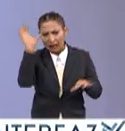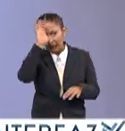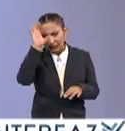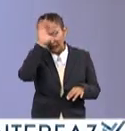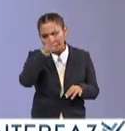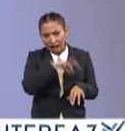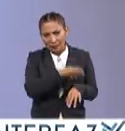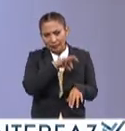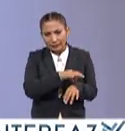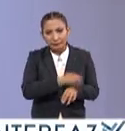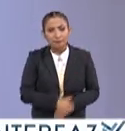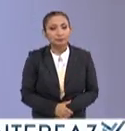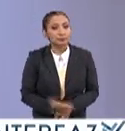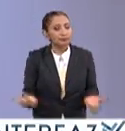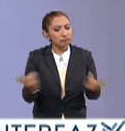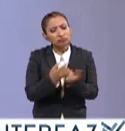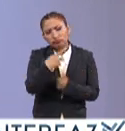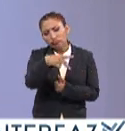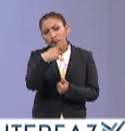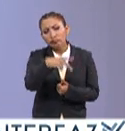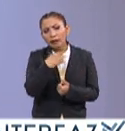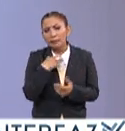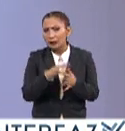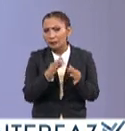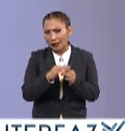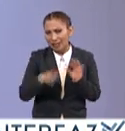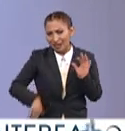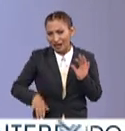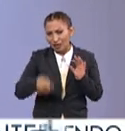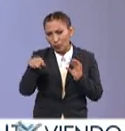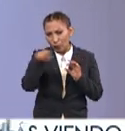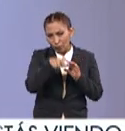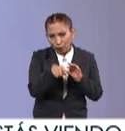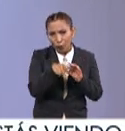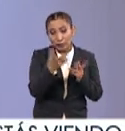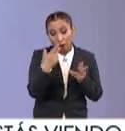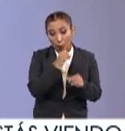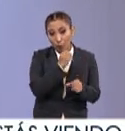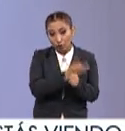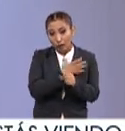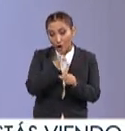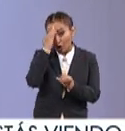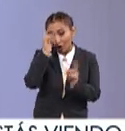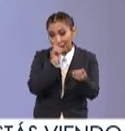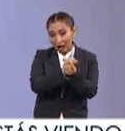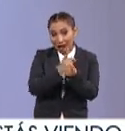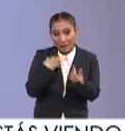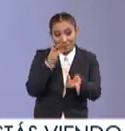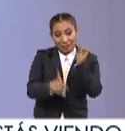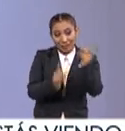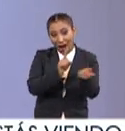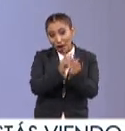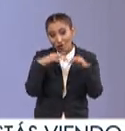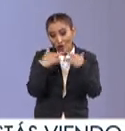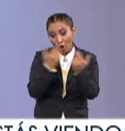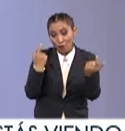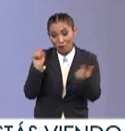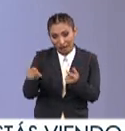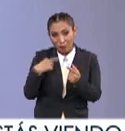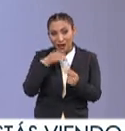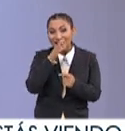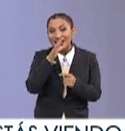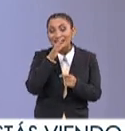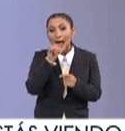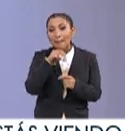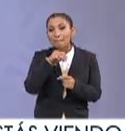ciencia, de la medicina, al igual que usted, y nos estaba platicando que además usted tuvo la oportunidad de conocerlos, platicar, estar reunidos con ellos en una